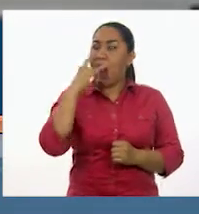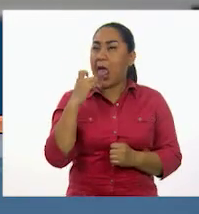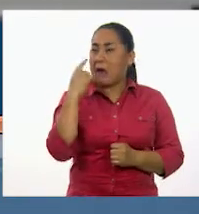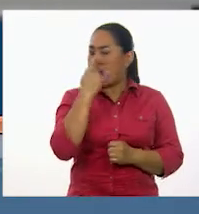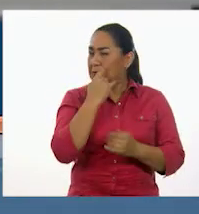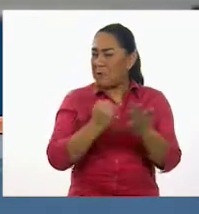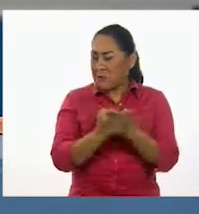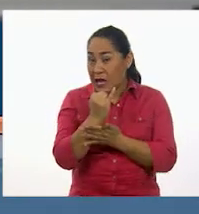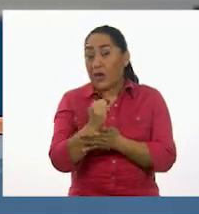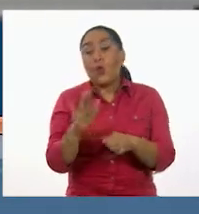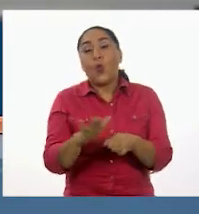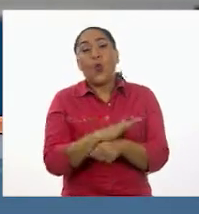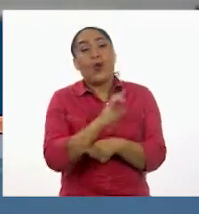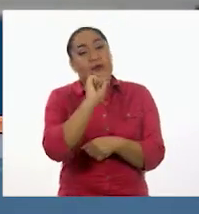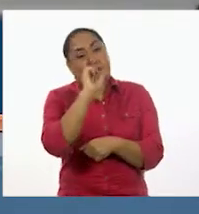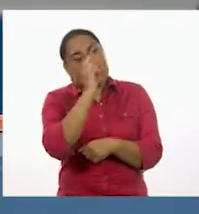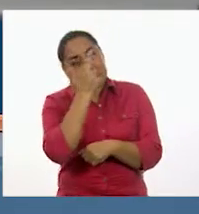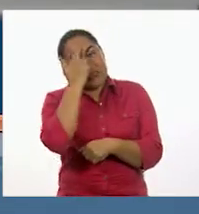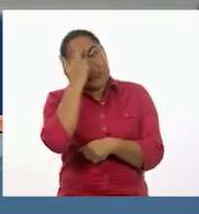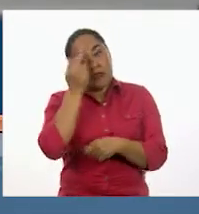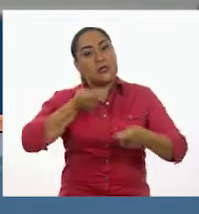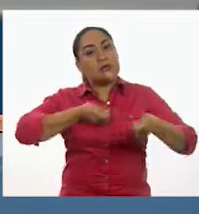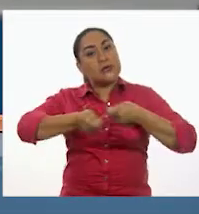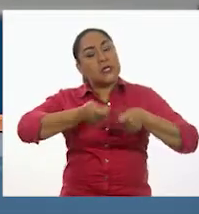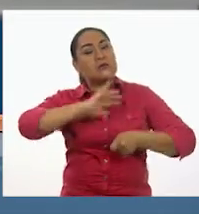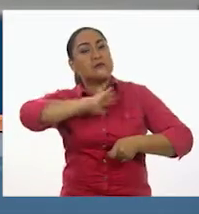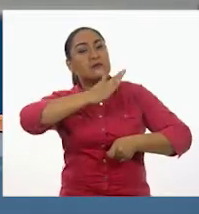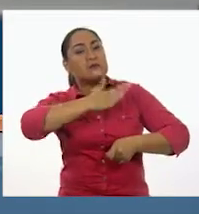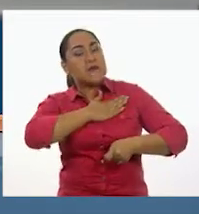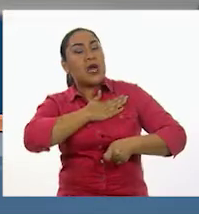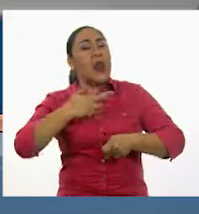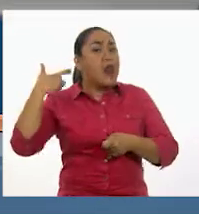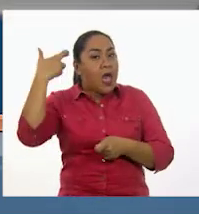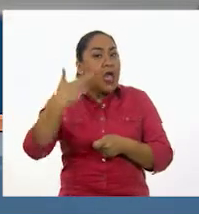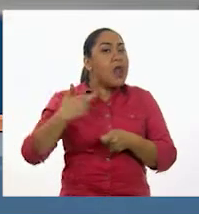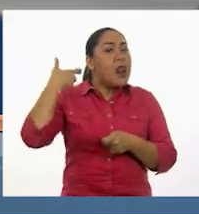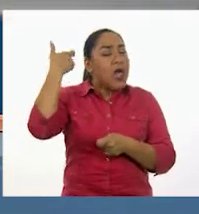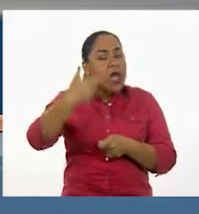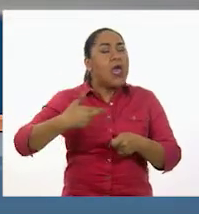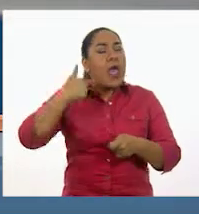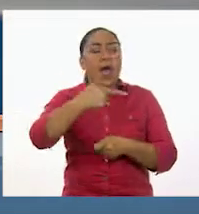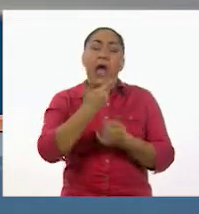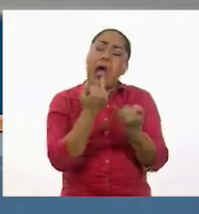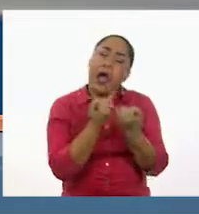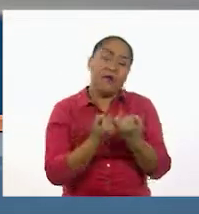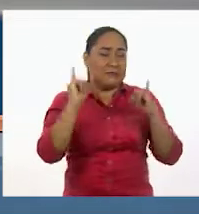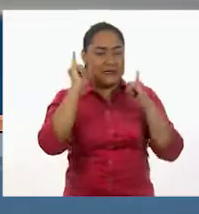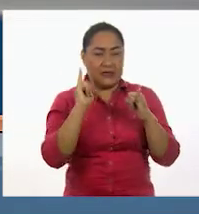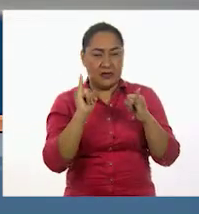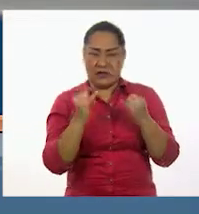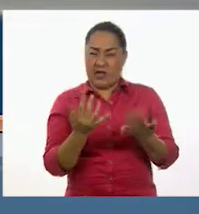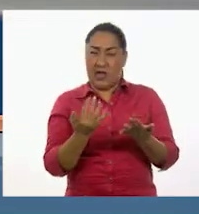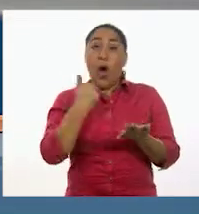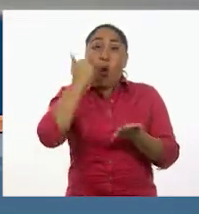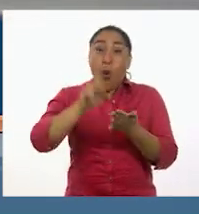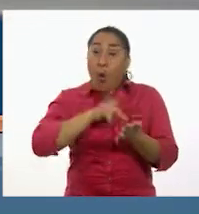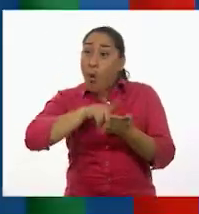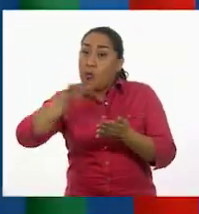porque veníamos saliendo de estar bajo el control de España en una monarquía y básicamente querían regresar a lo